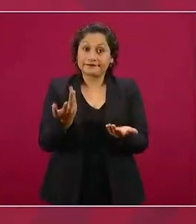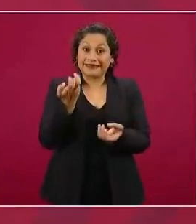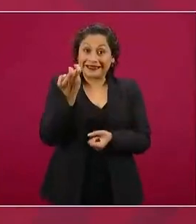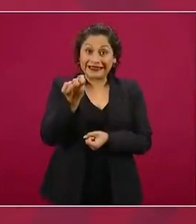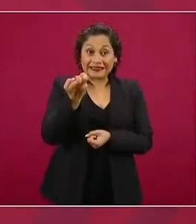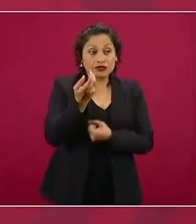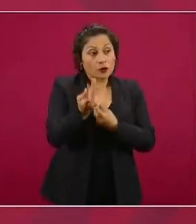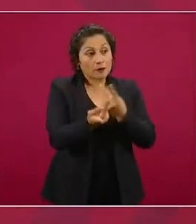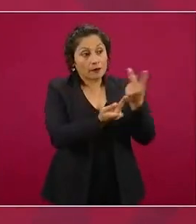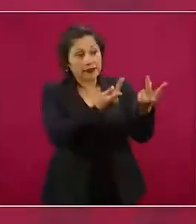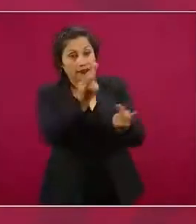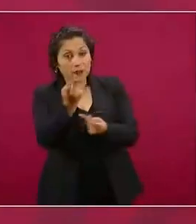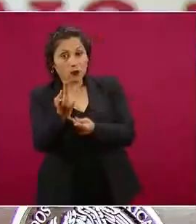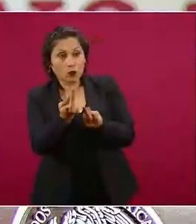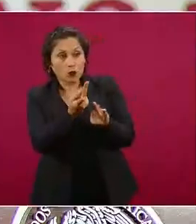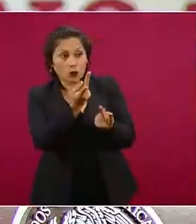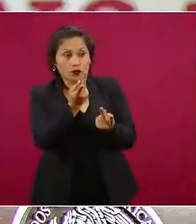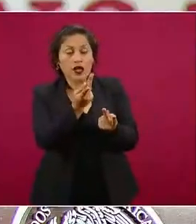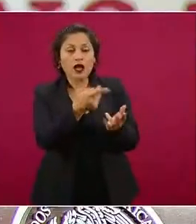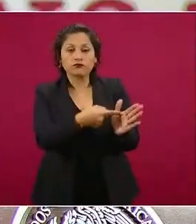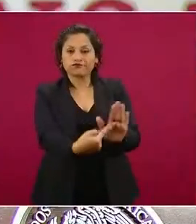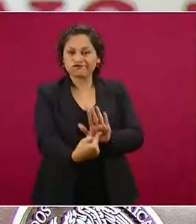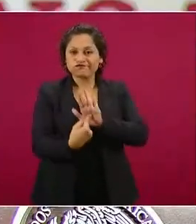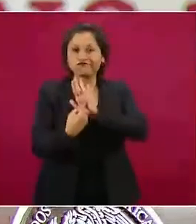que tienen que ver con